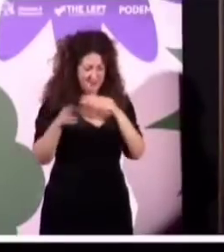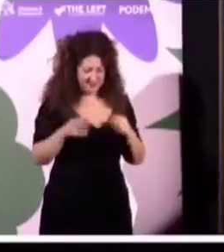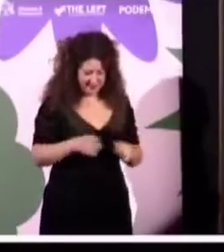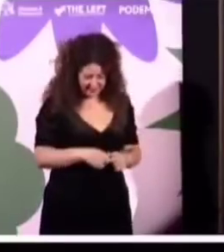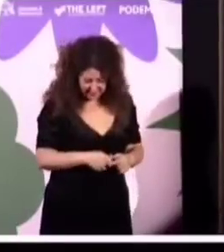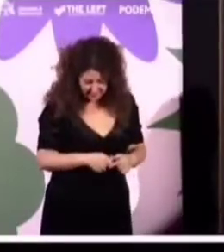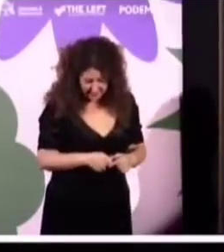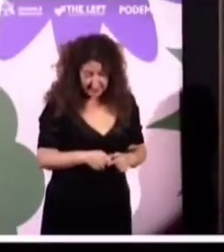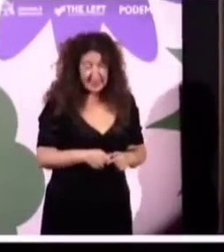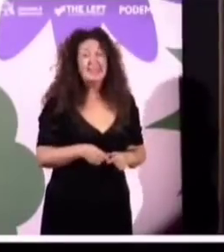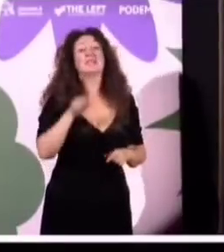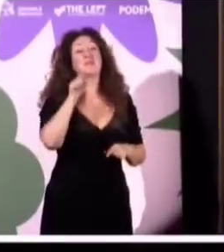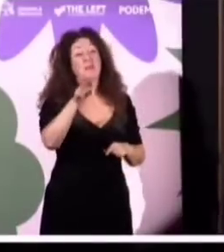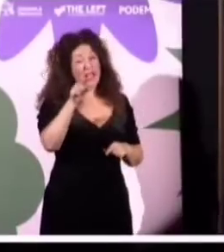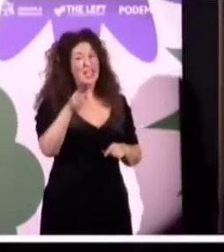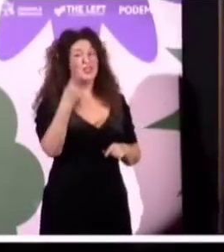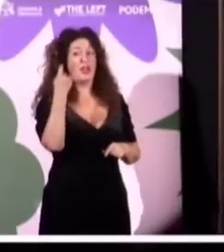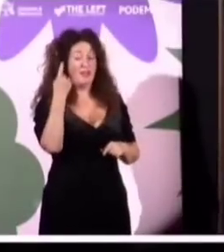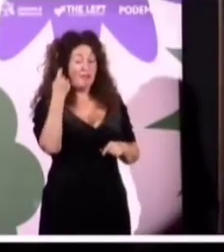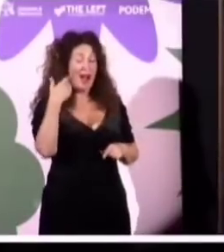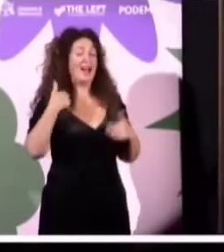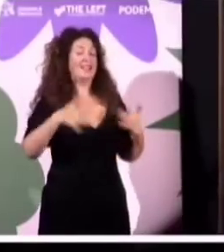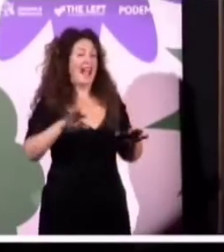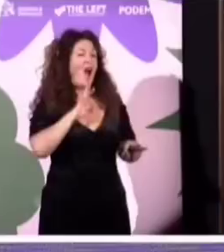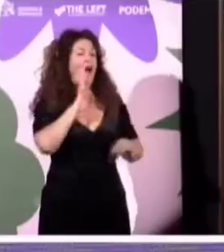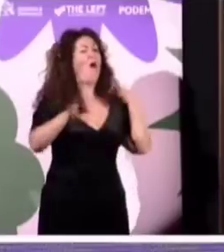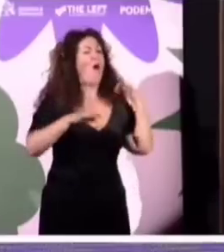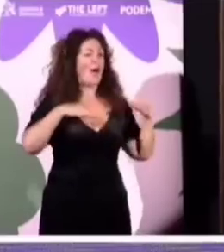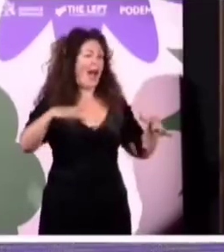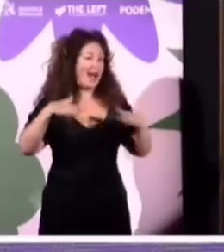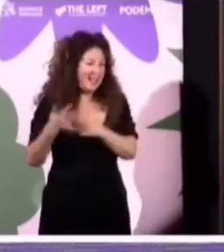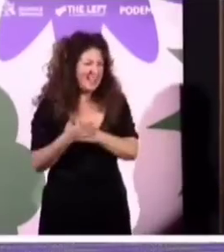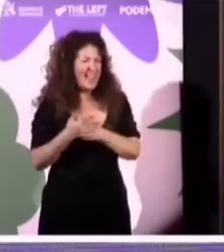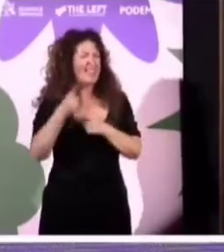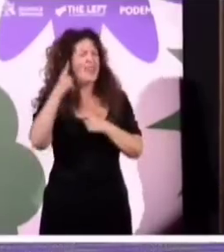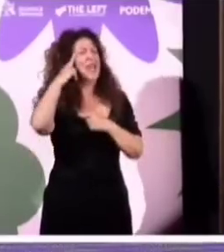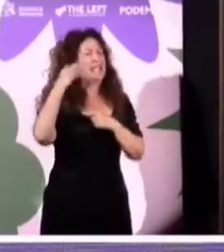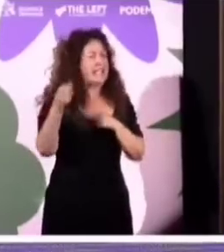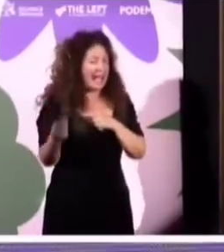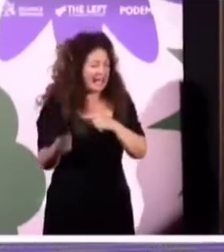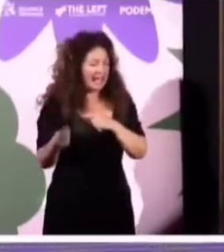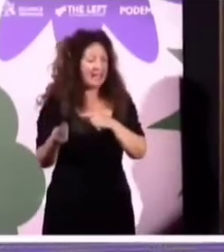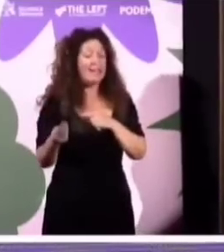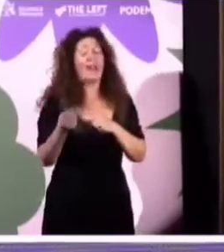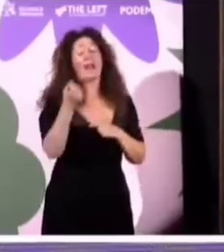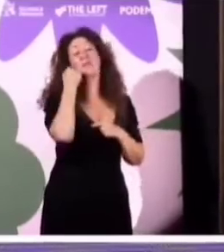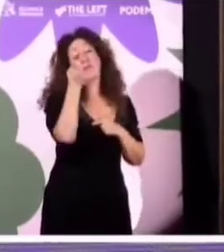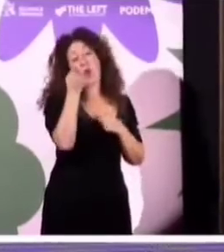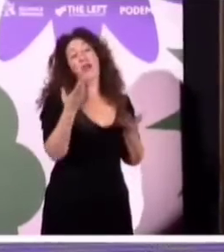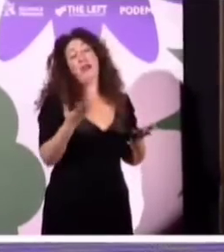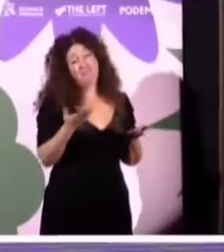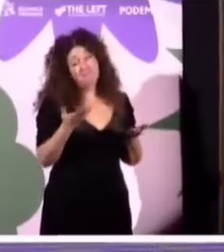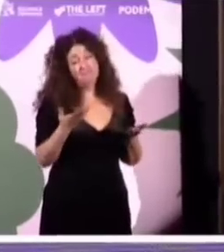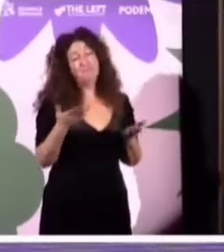Pero para eso hace falta organización, inteligencia y poder,